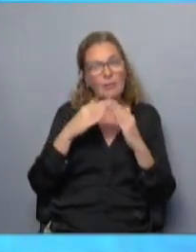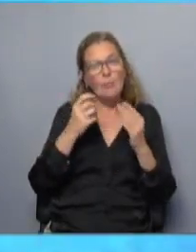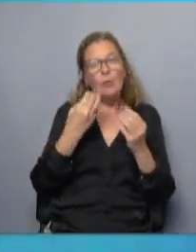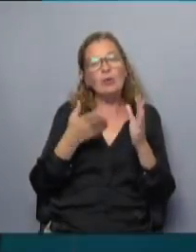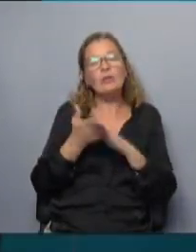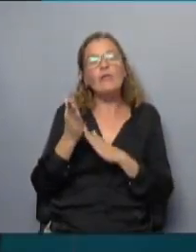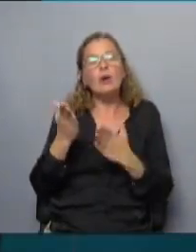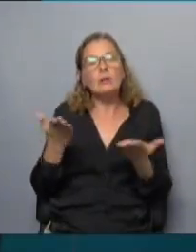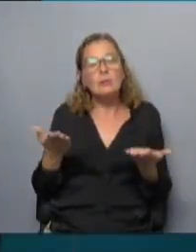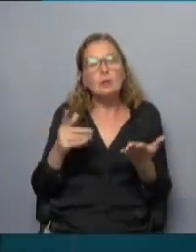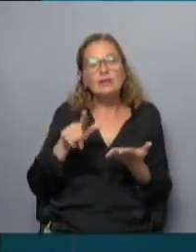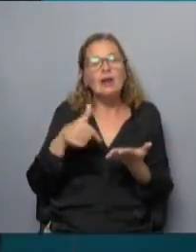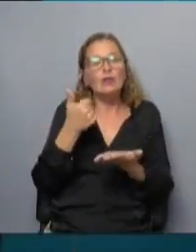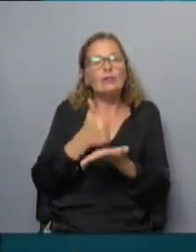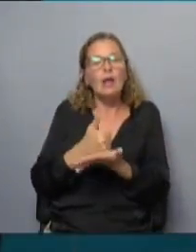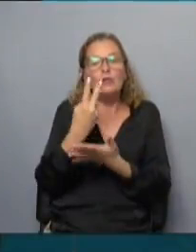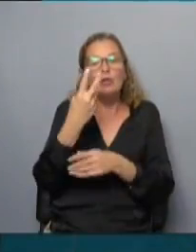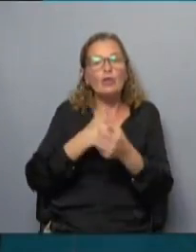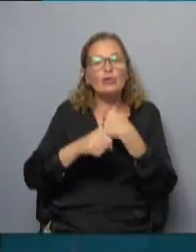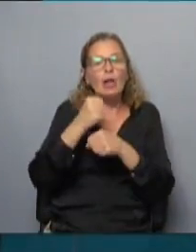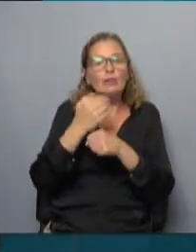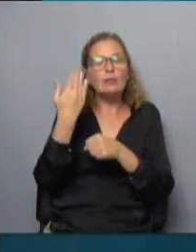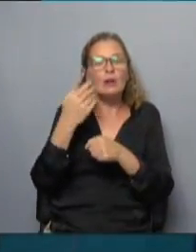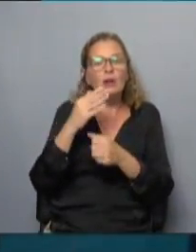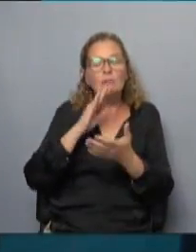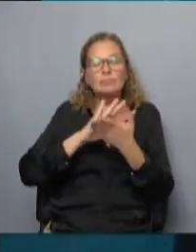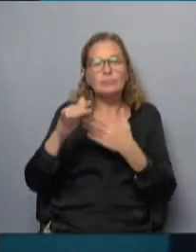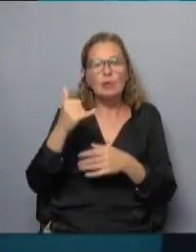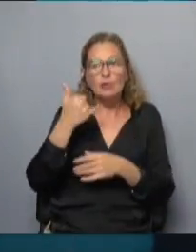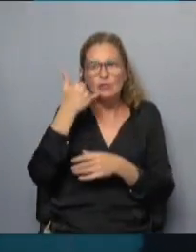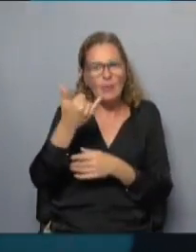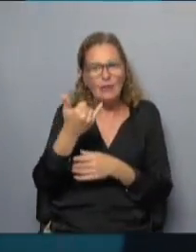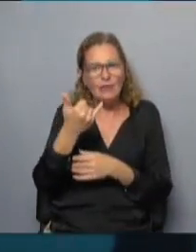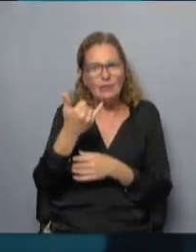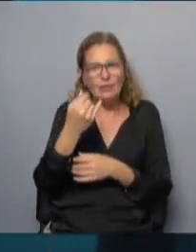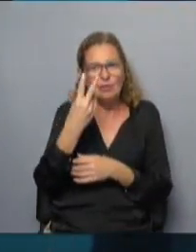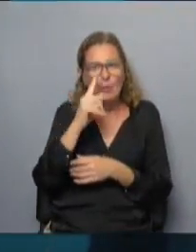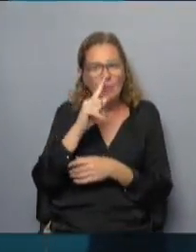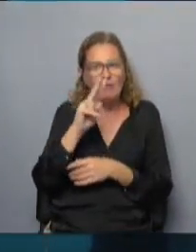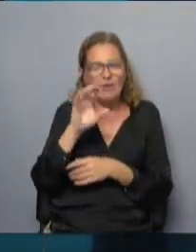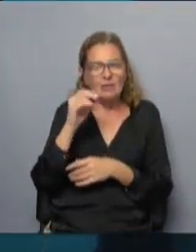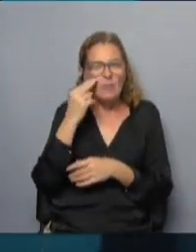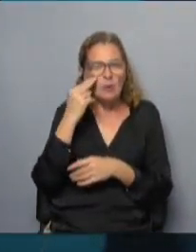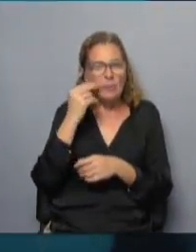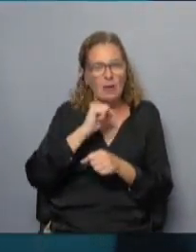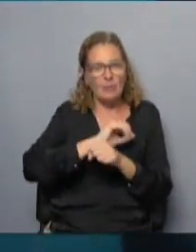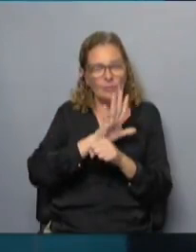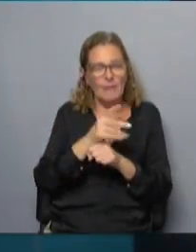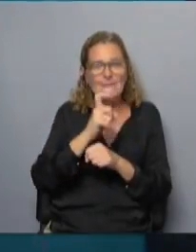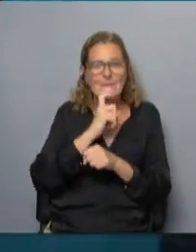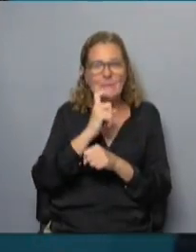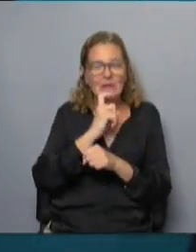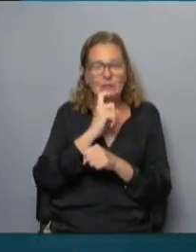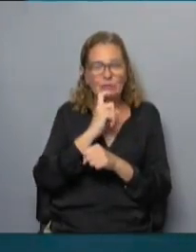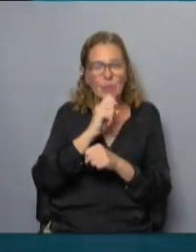fue pared y porque ya no está porque ese fue hace dos años y no lo volvieron a llamar ustedes en 2020 plena pandemia porque me fui el marzo